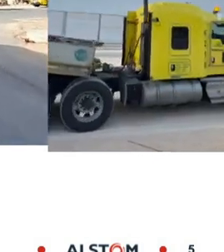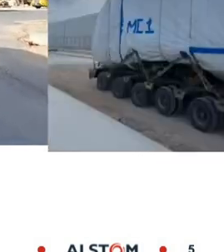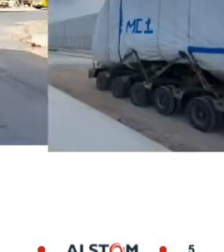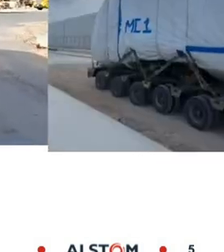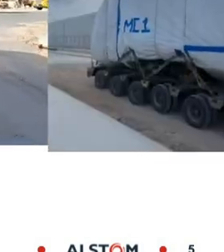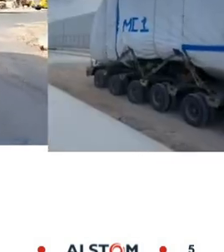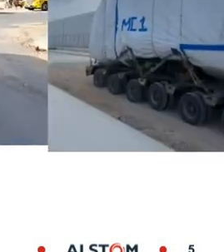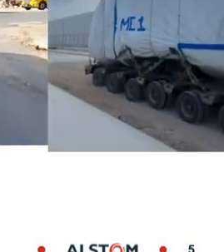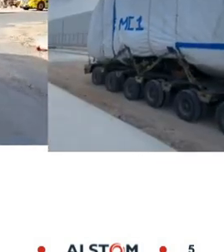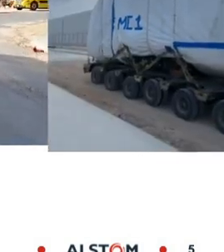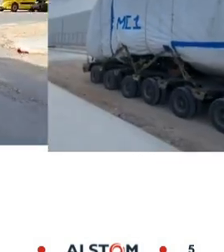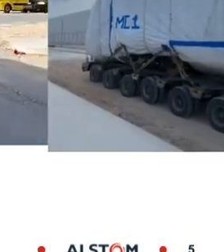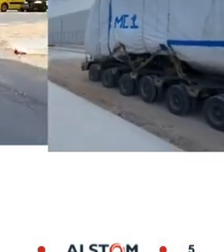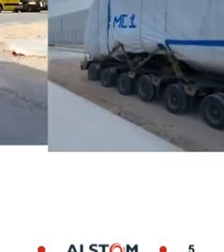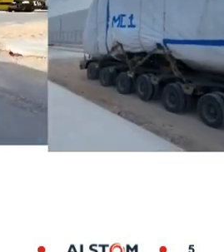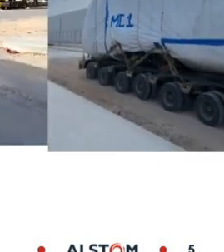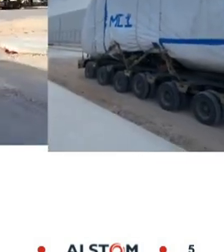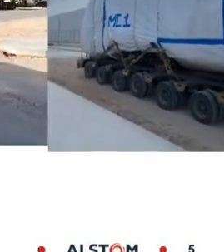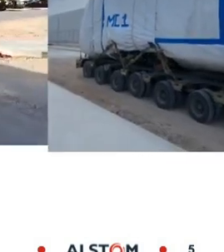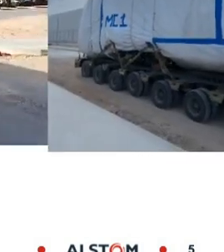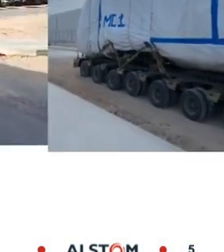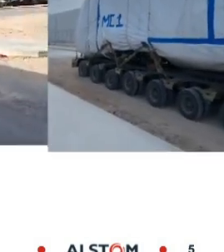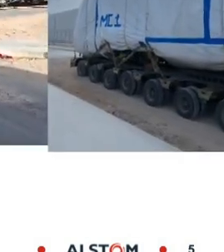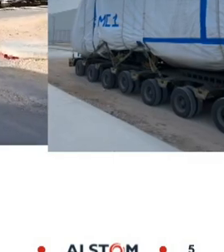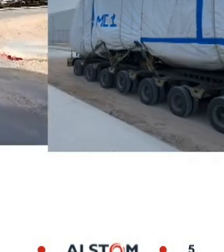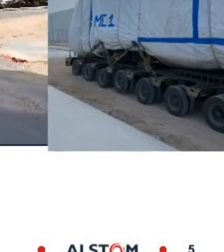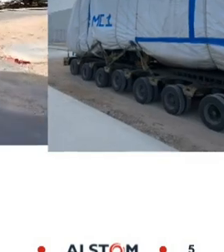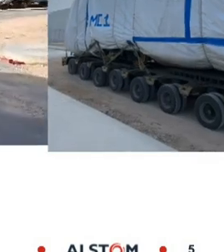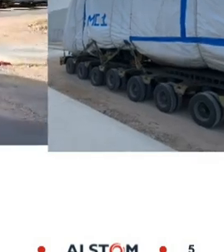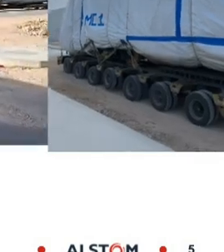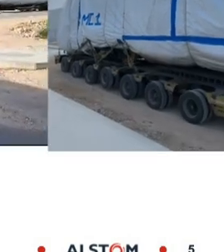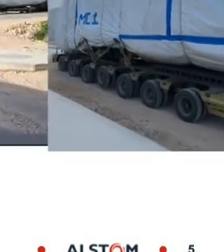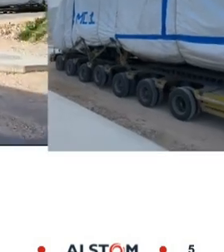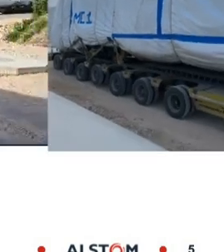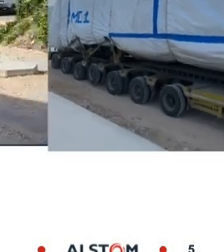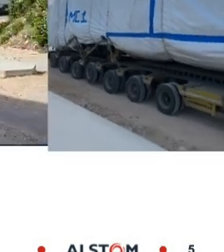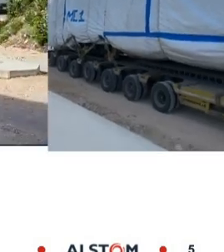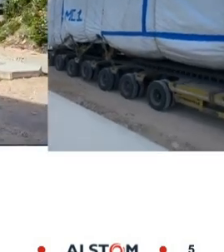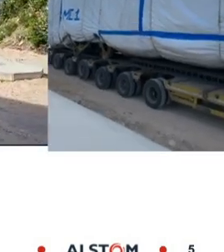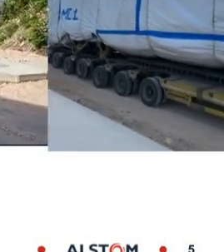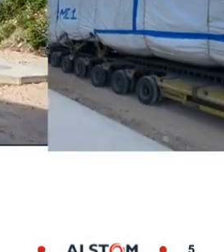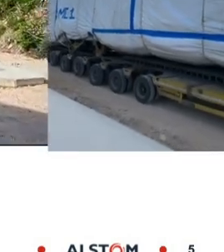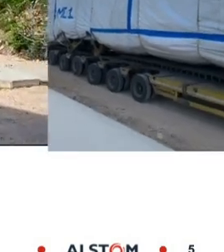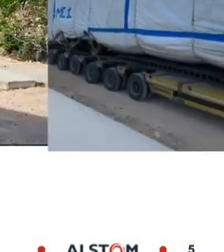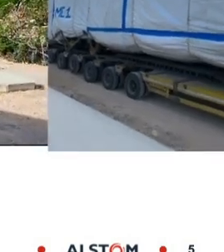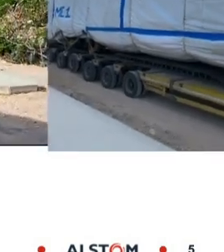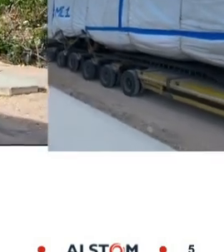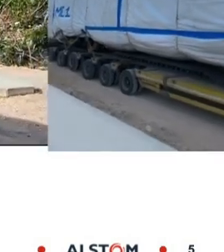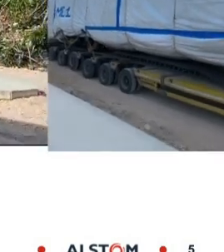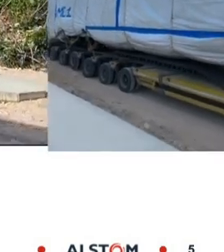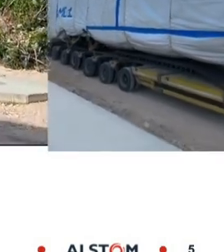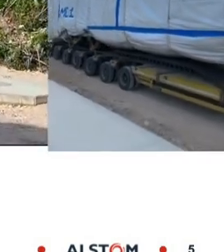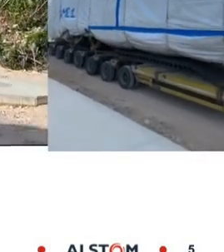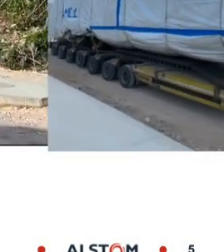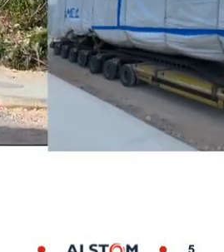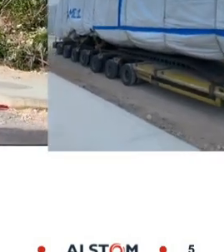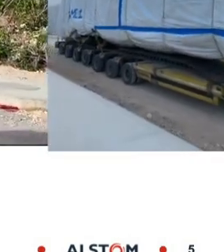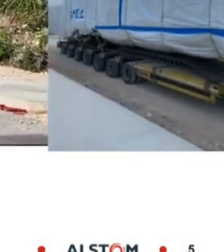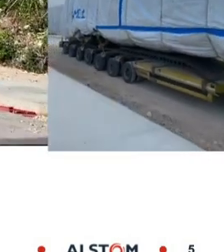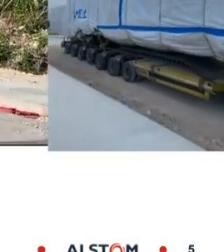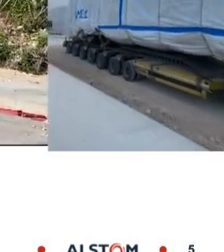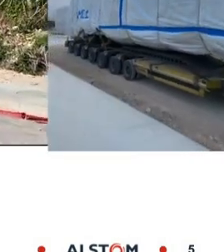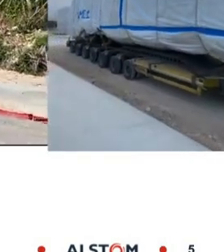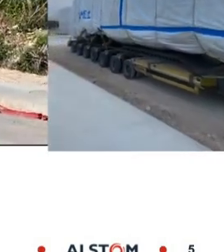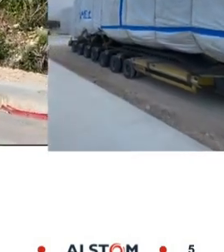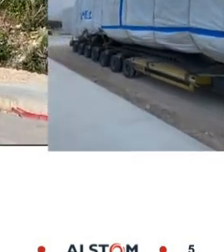que realmente vayan muy protegidos con el acompañamiento. Y aquí mi gratitud eterna para la Sedena, para la gente de